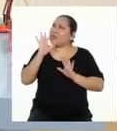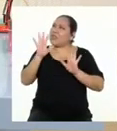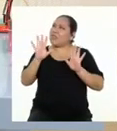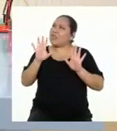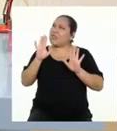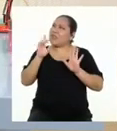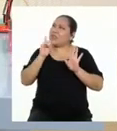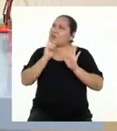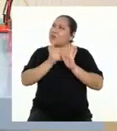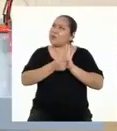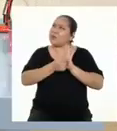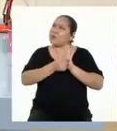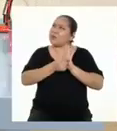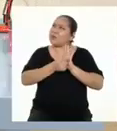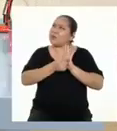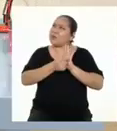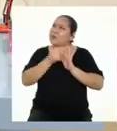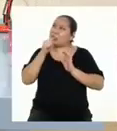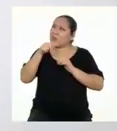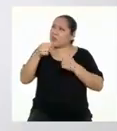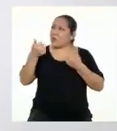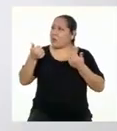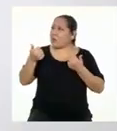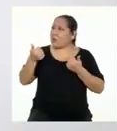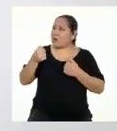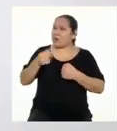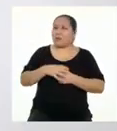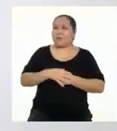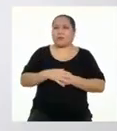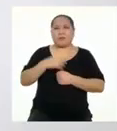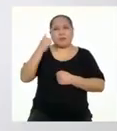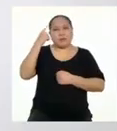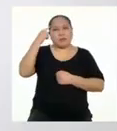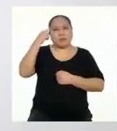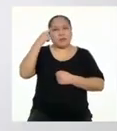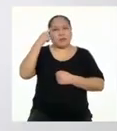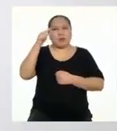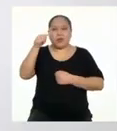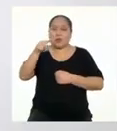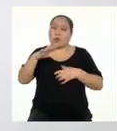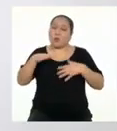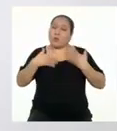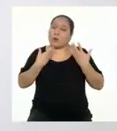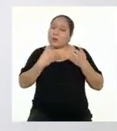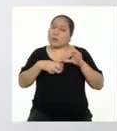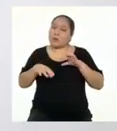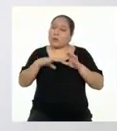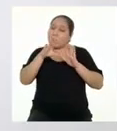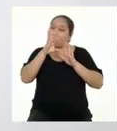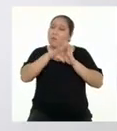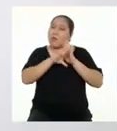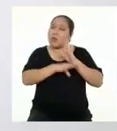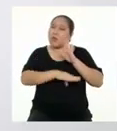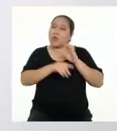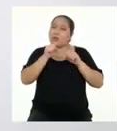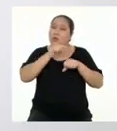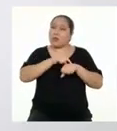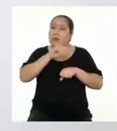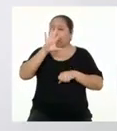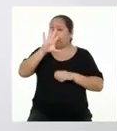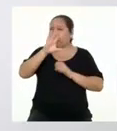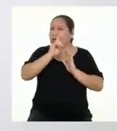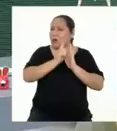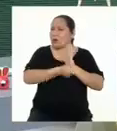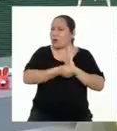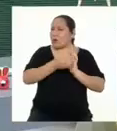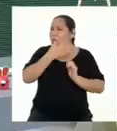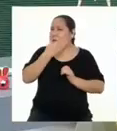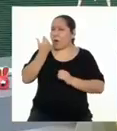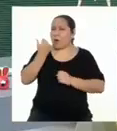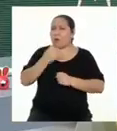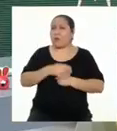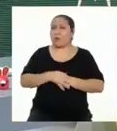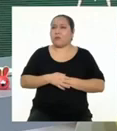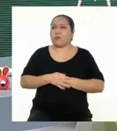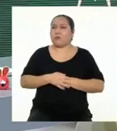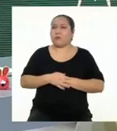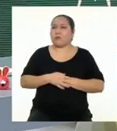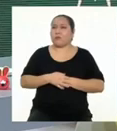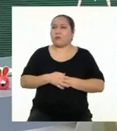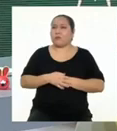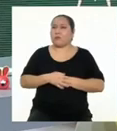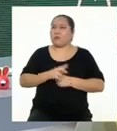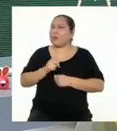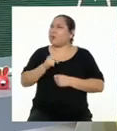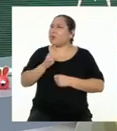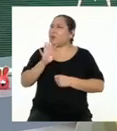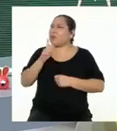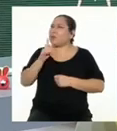10 minutos. ¿Estará bien eso? Creo que podrías hacerlo en menos tiempo, en 5 minutos mejor.